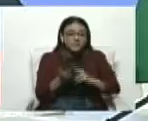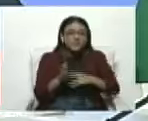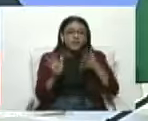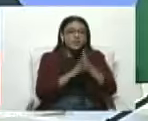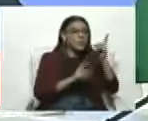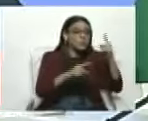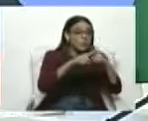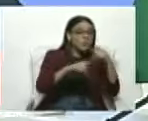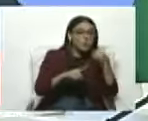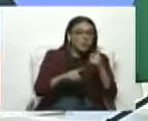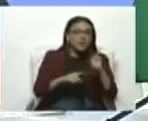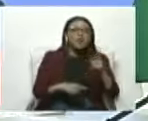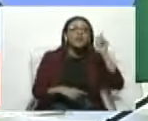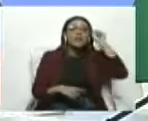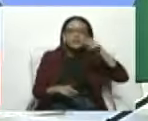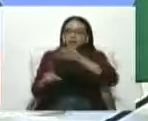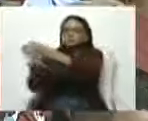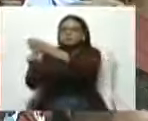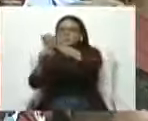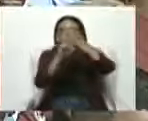chavismo.